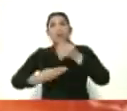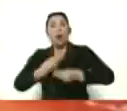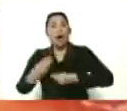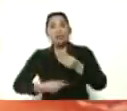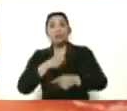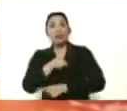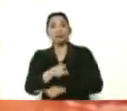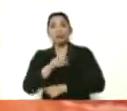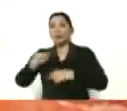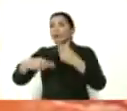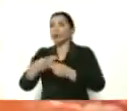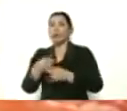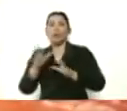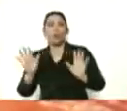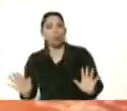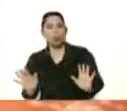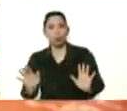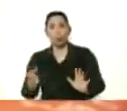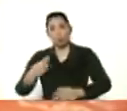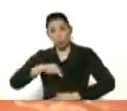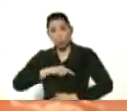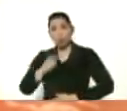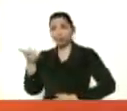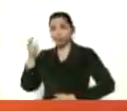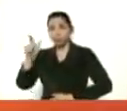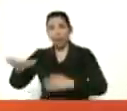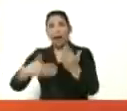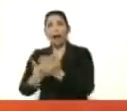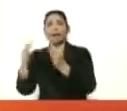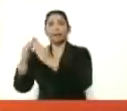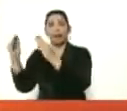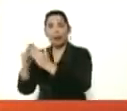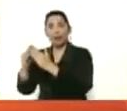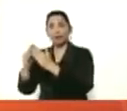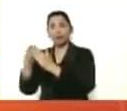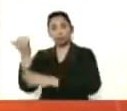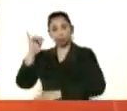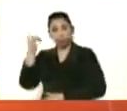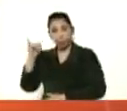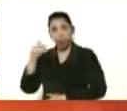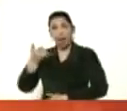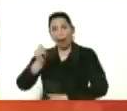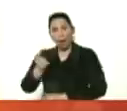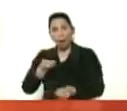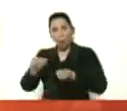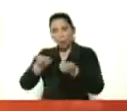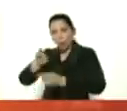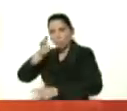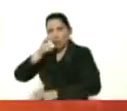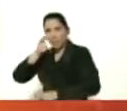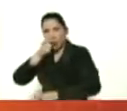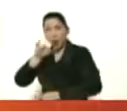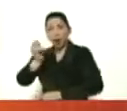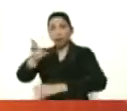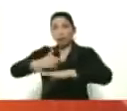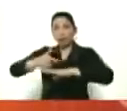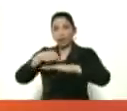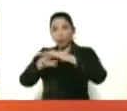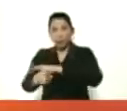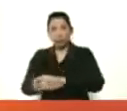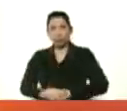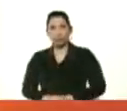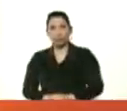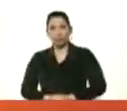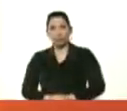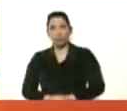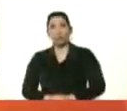Ninguno. Se lo llevamos hasta su casa. Al llegar a Yaracuy están los controles que tiene la gobernación.